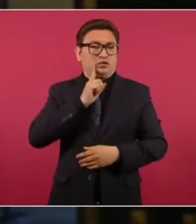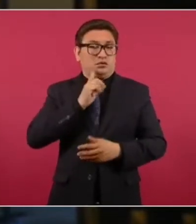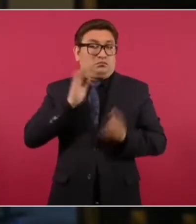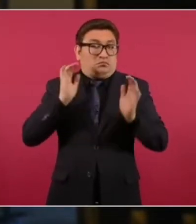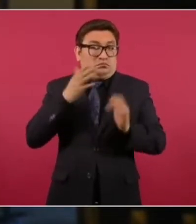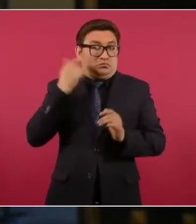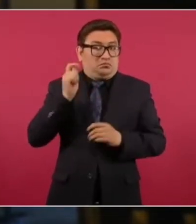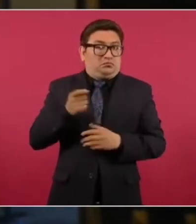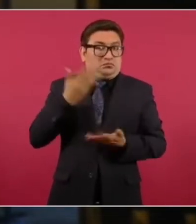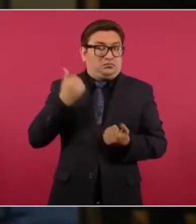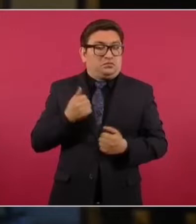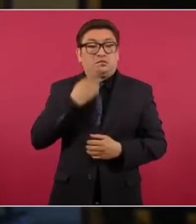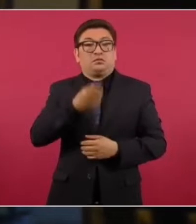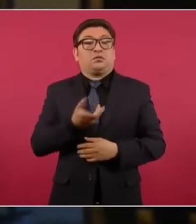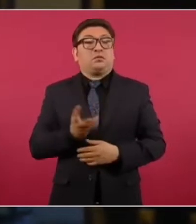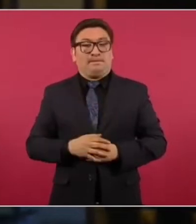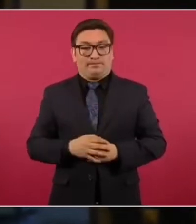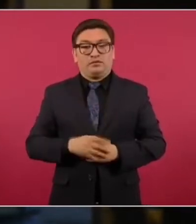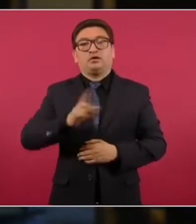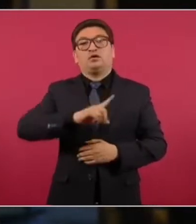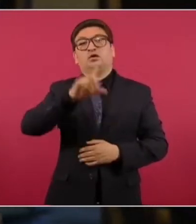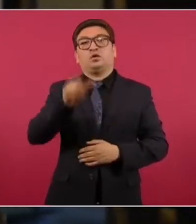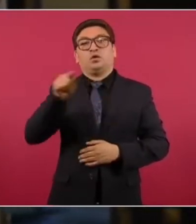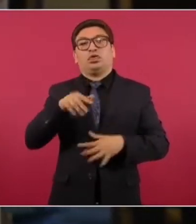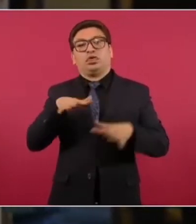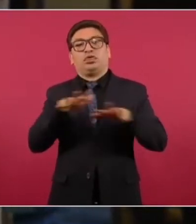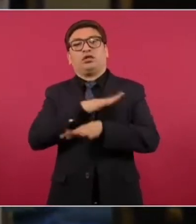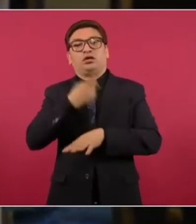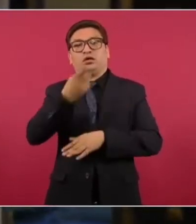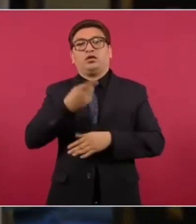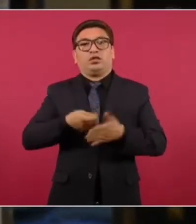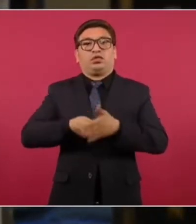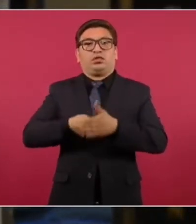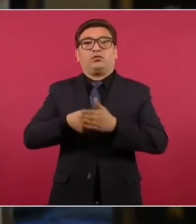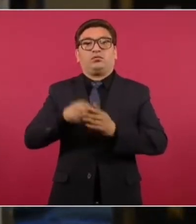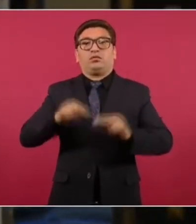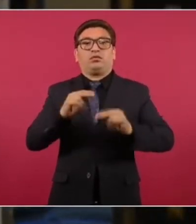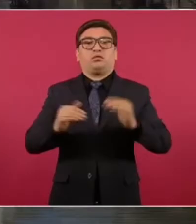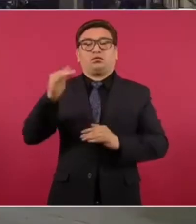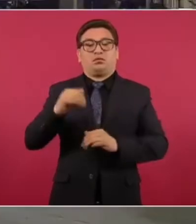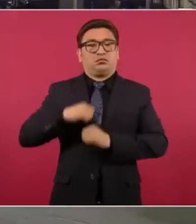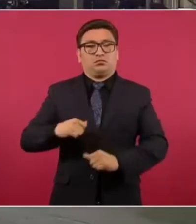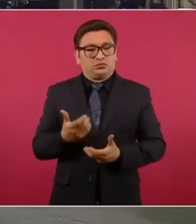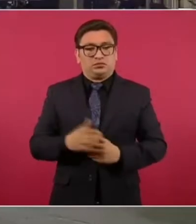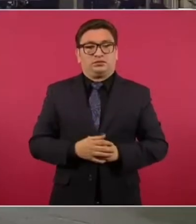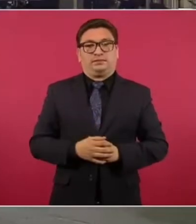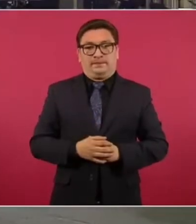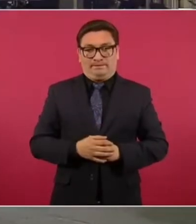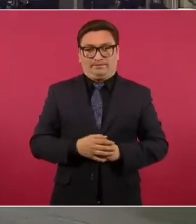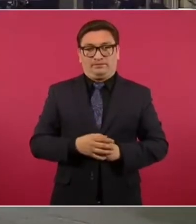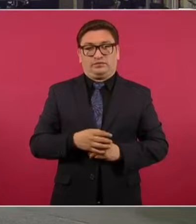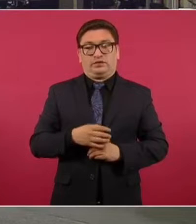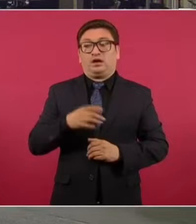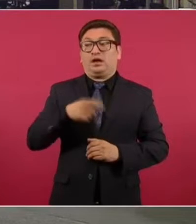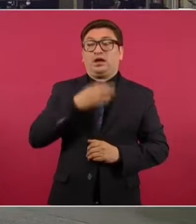que eso signifique, quién sabe qué quiso decir, para luego cambiar su versión a presiones jerárquicas últimamente, tal como se lo reveló en audios